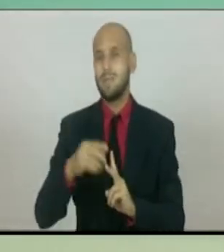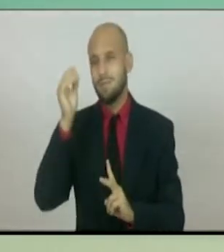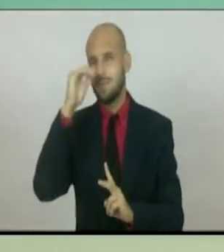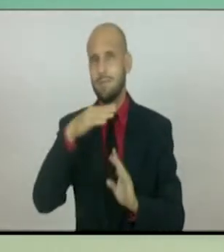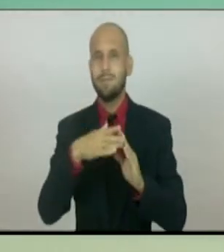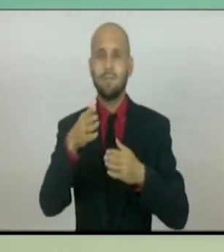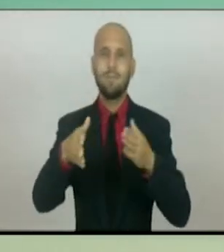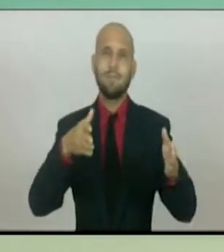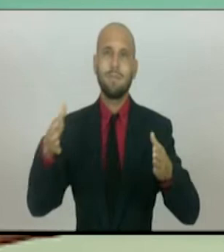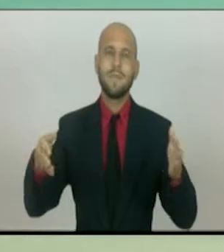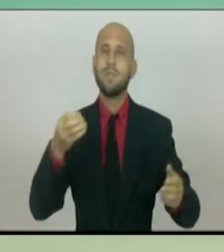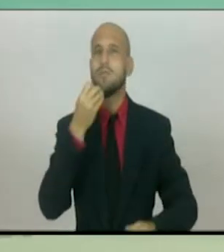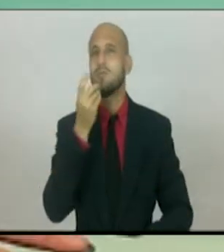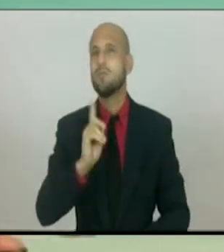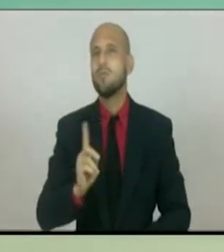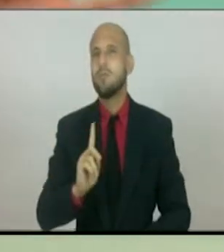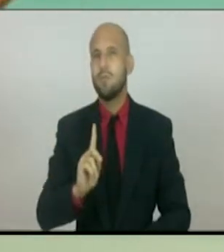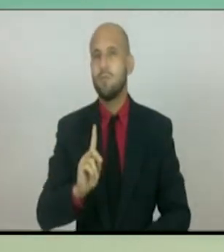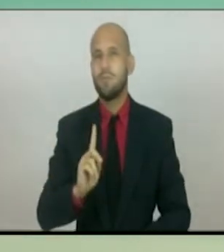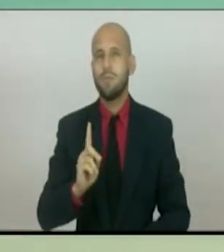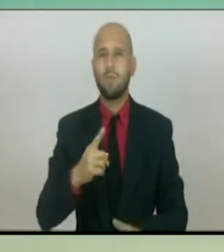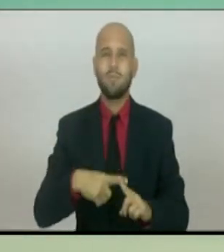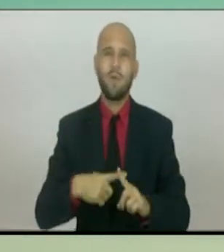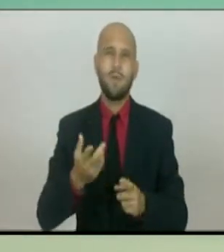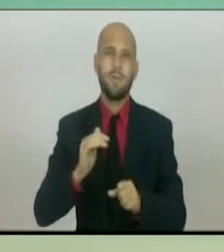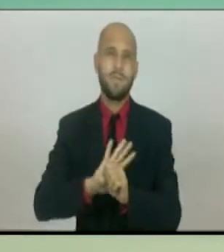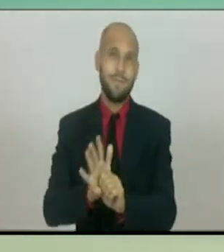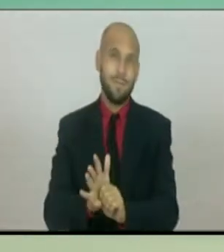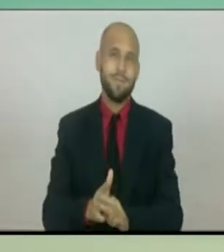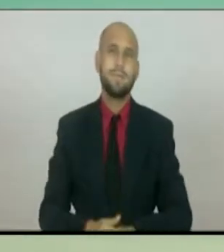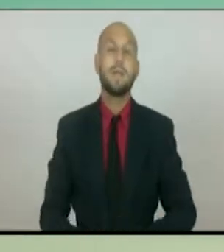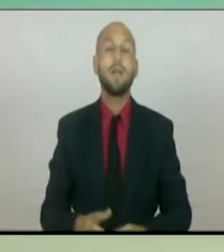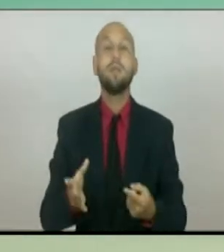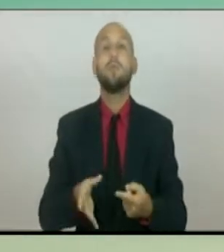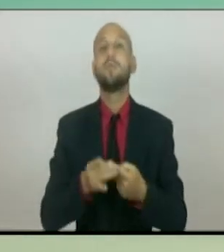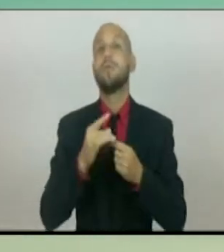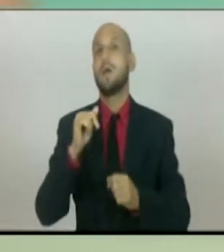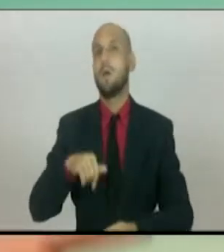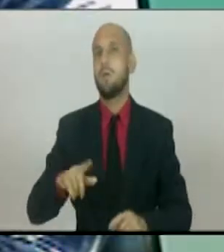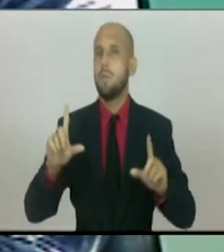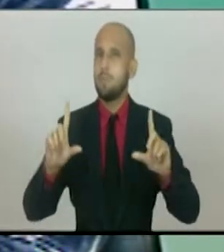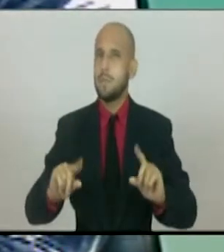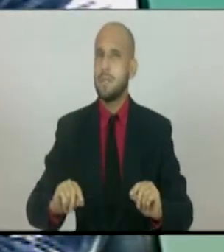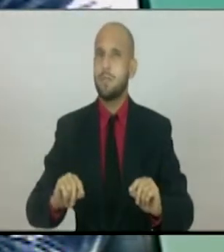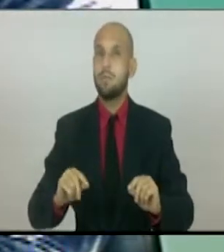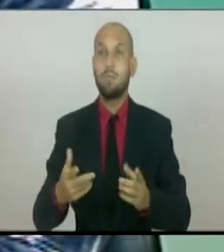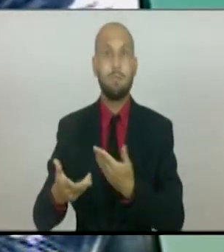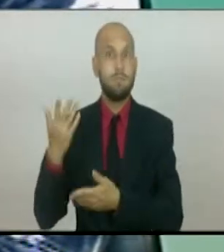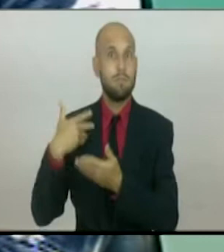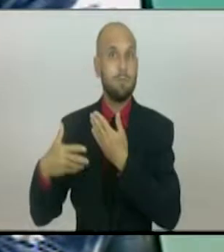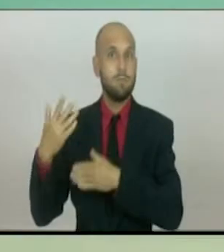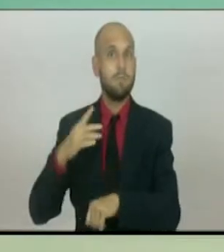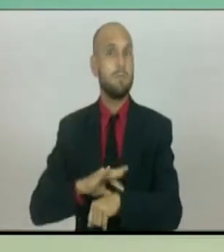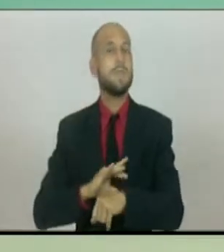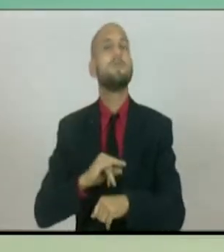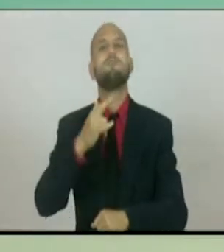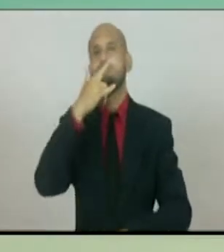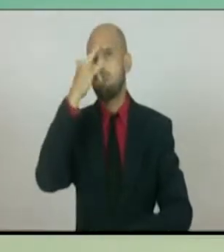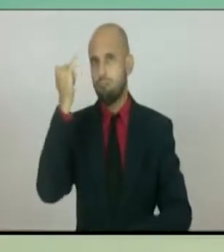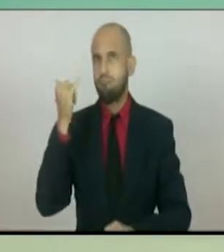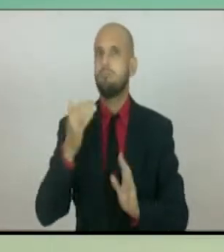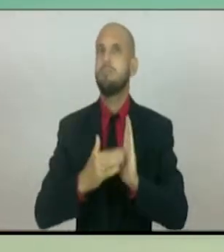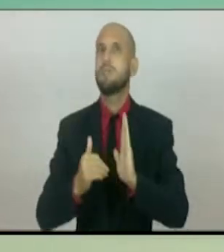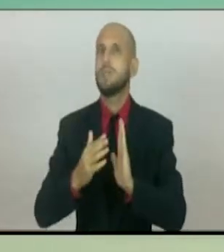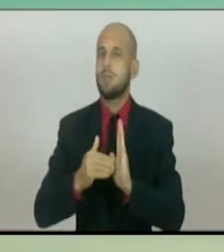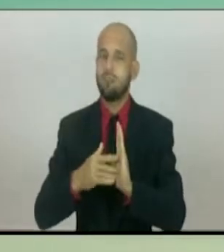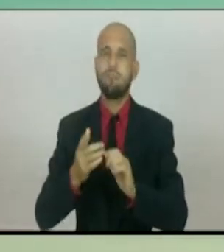por radio batida. Además de que te comenté que estábamos disminuyendo, que ya no estamos en una situación tan compleja como meses anteriores y no se hace